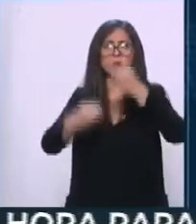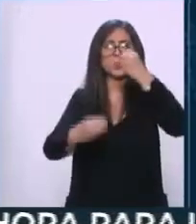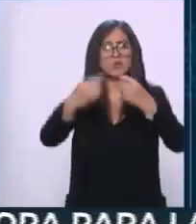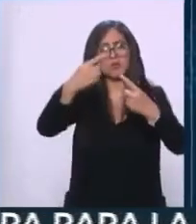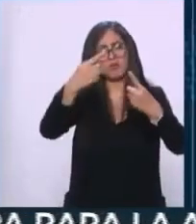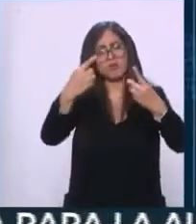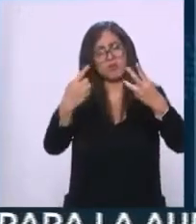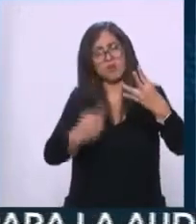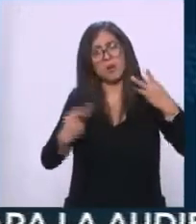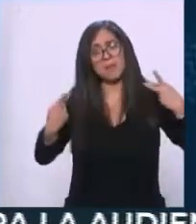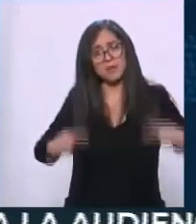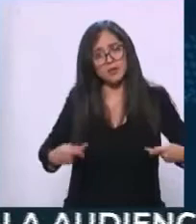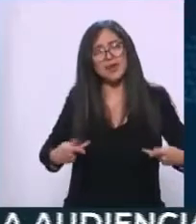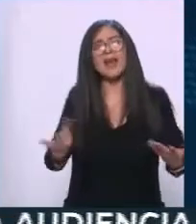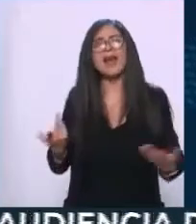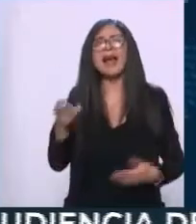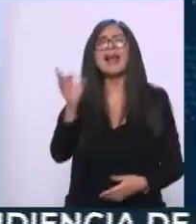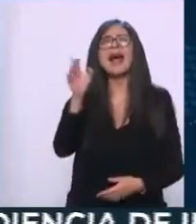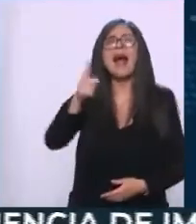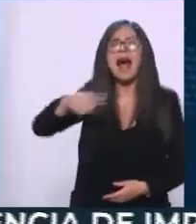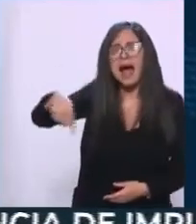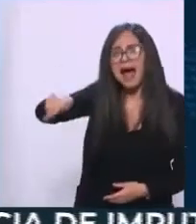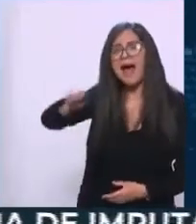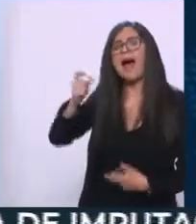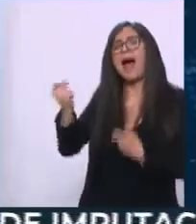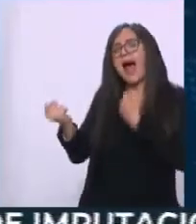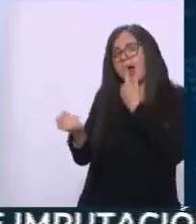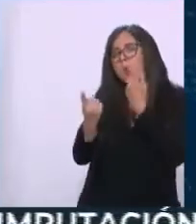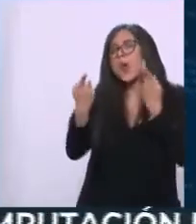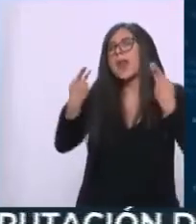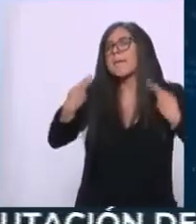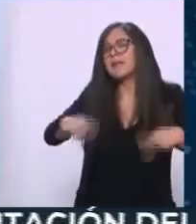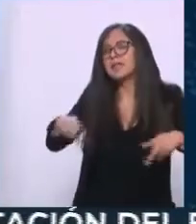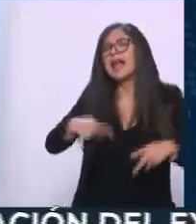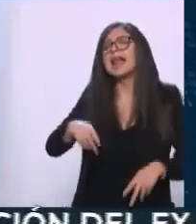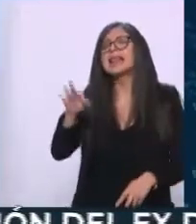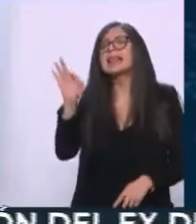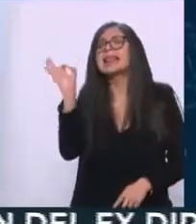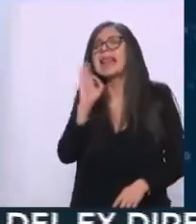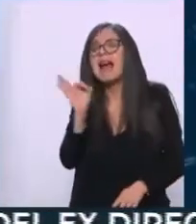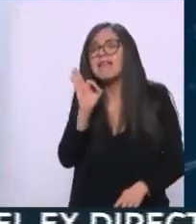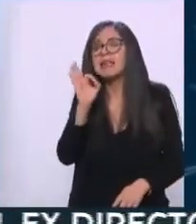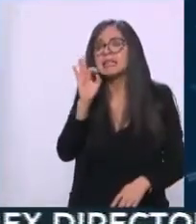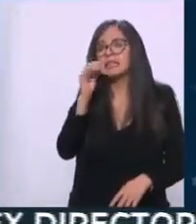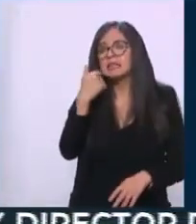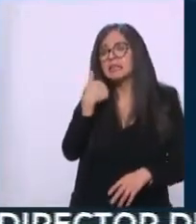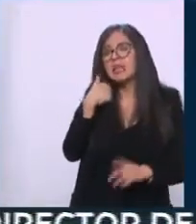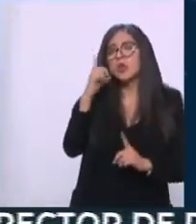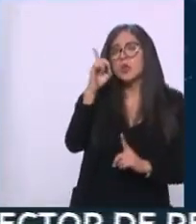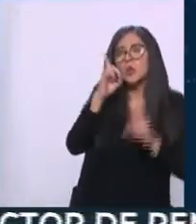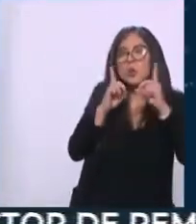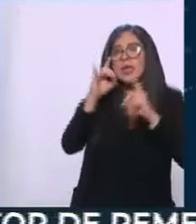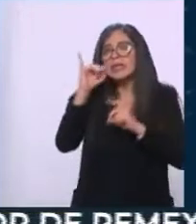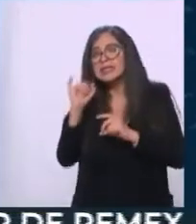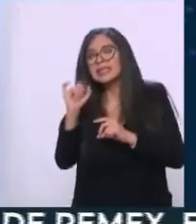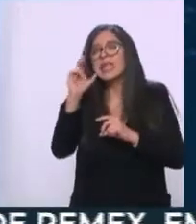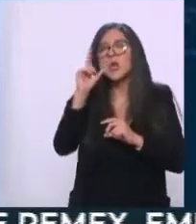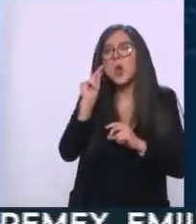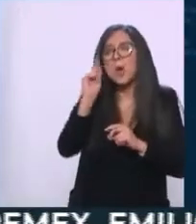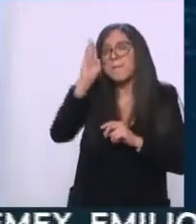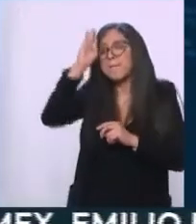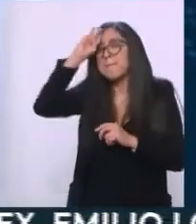Digo, ya teníamos noción de que estaban involucrados estos personajes, pero una cosa